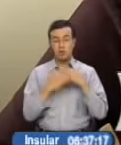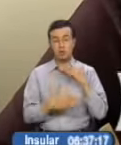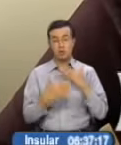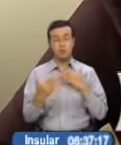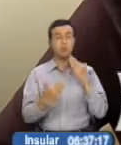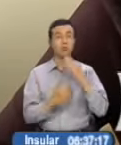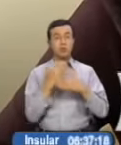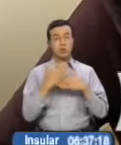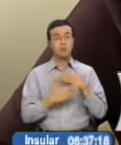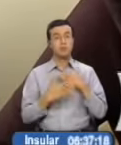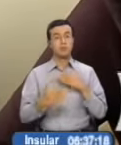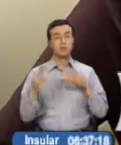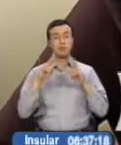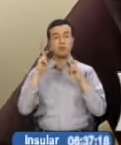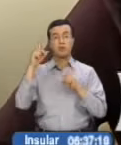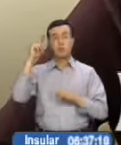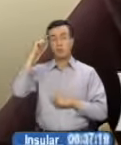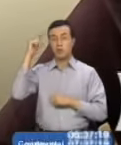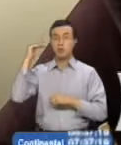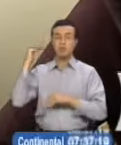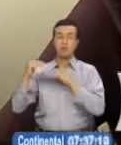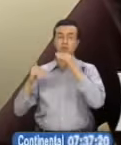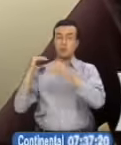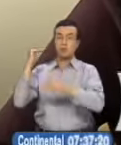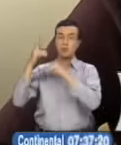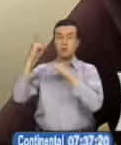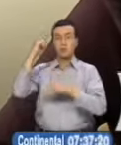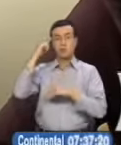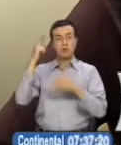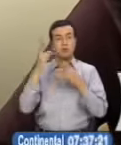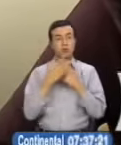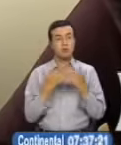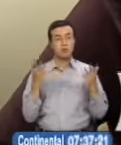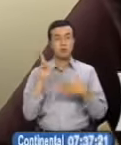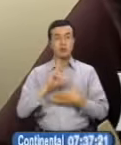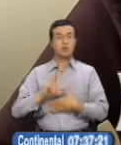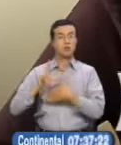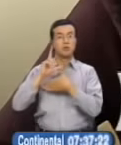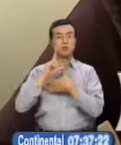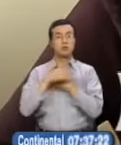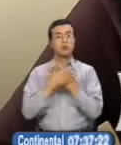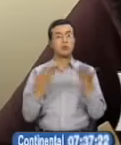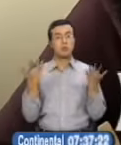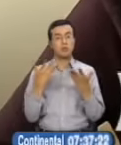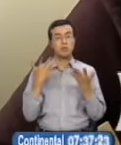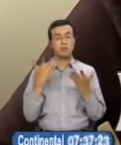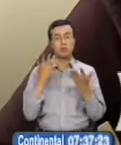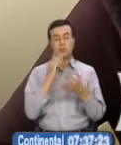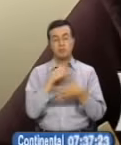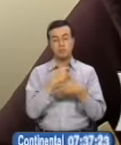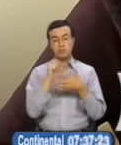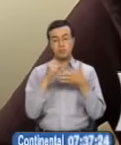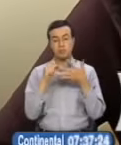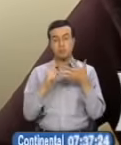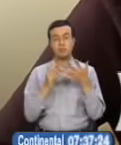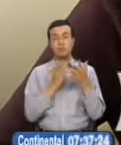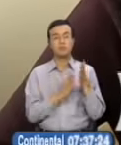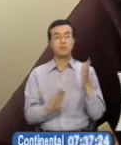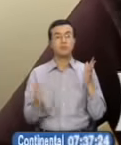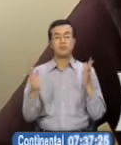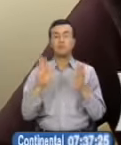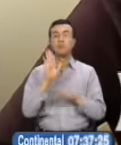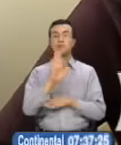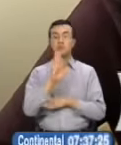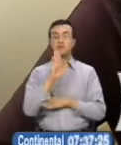tiempos de gobiernos progresistas, de gobiernos populares en América Latina, es el alineamiento de la